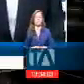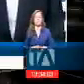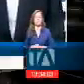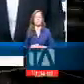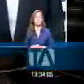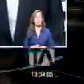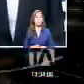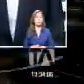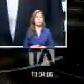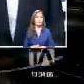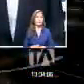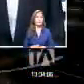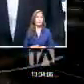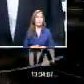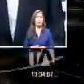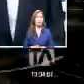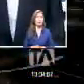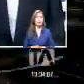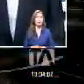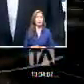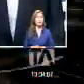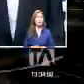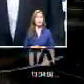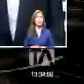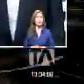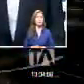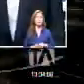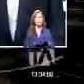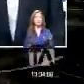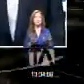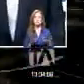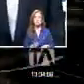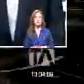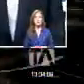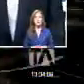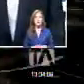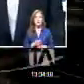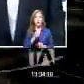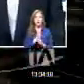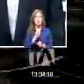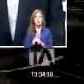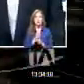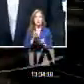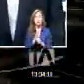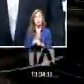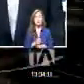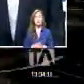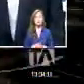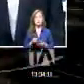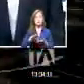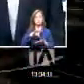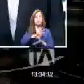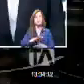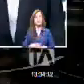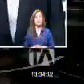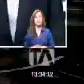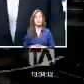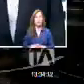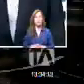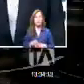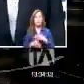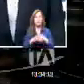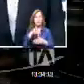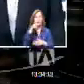pasado. En ese sentido, estimo como una gran labor hecha por la Asamblea Nacional